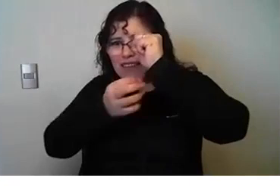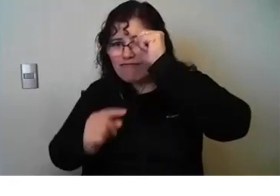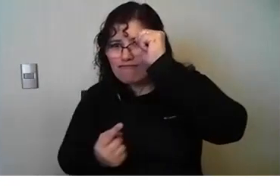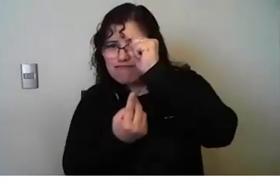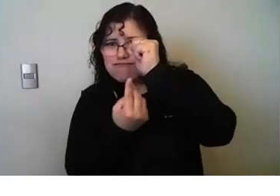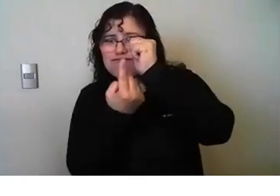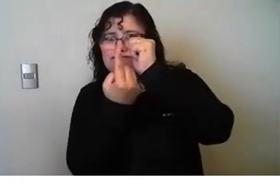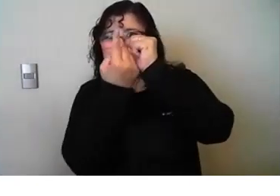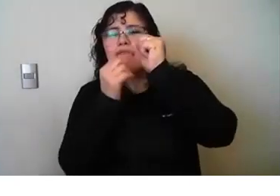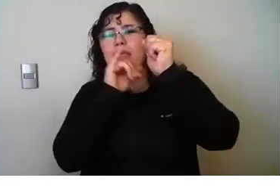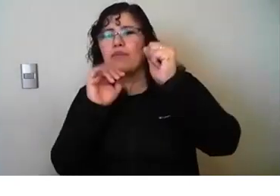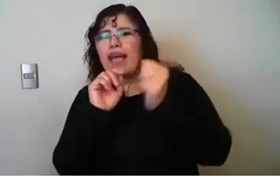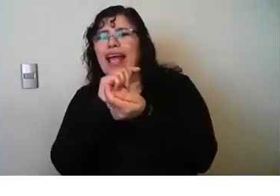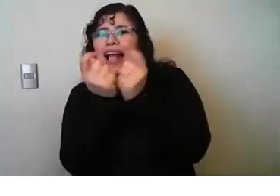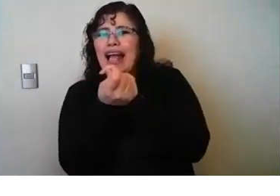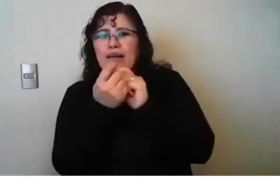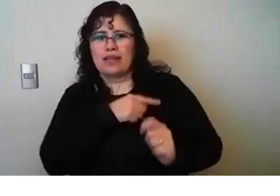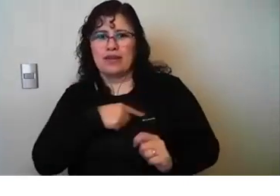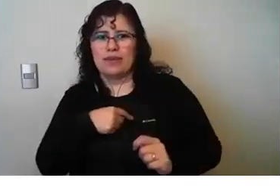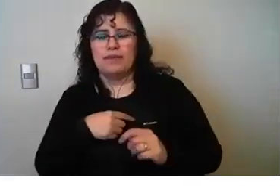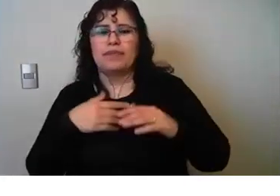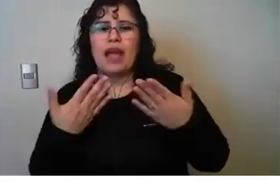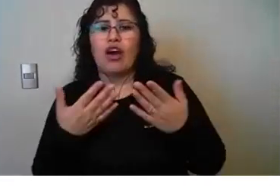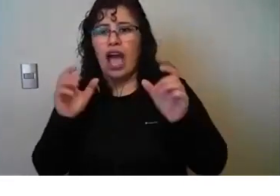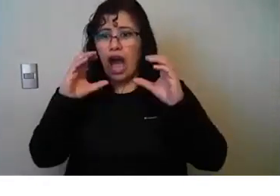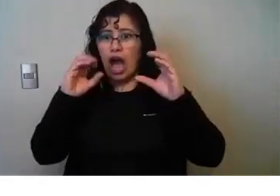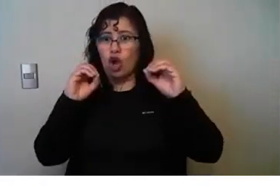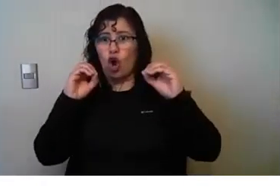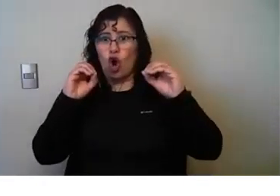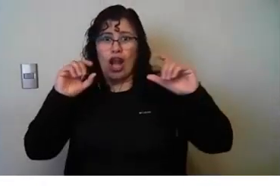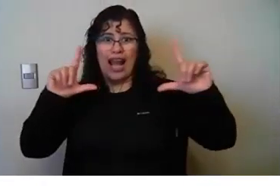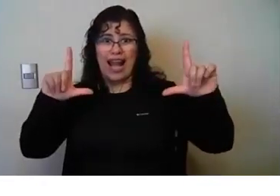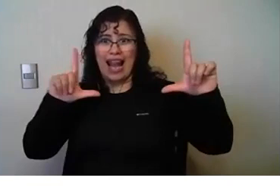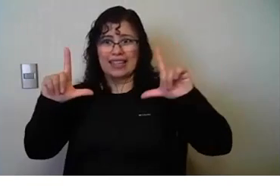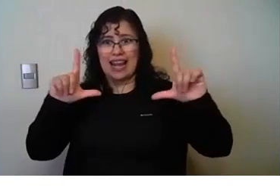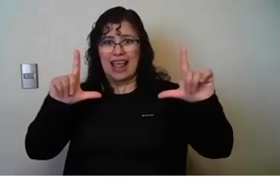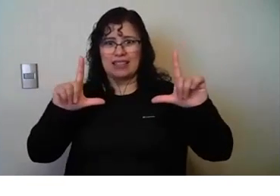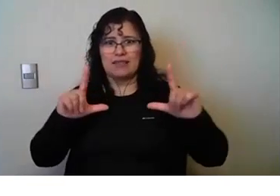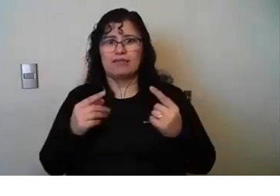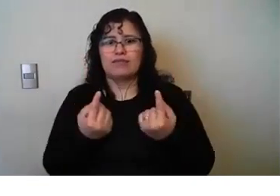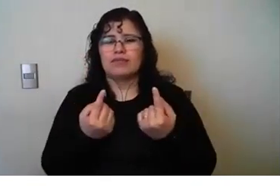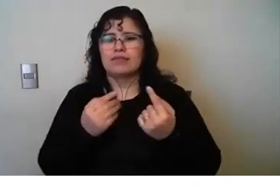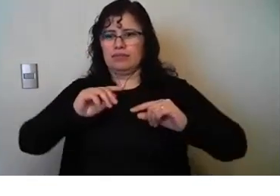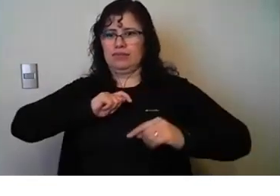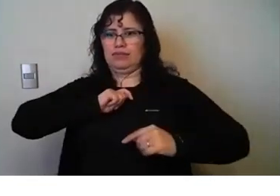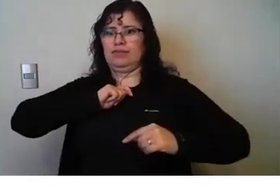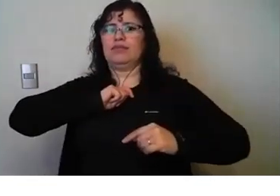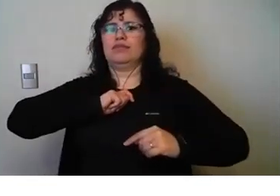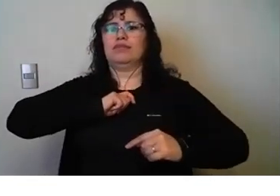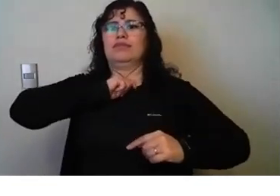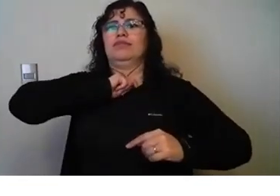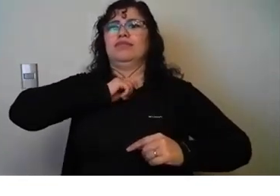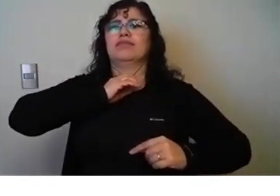arterias colaterales que están aportando la parte superior de la médula espinal, que habíamos dicho que el resto estaba aportado por